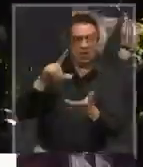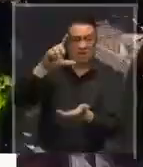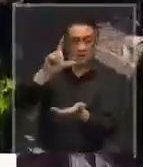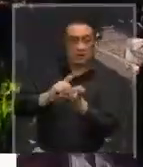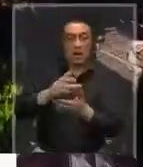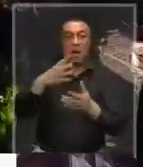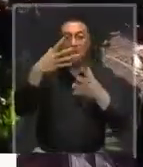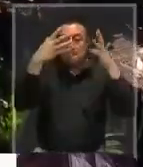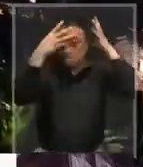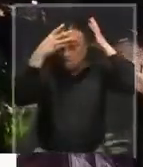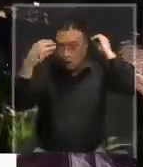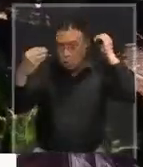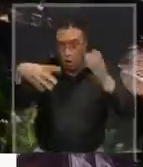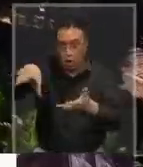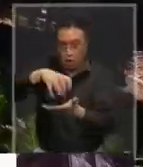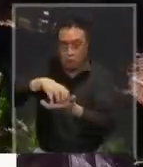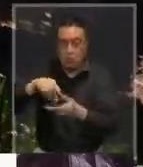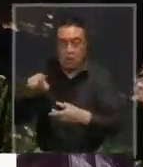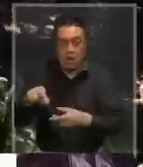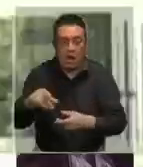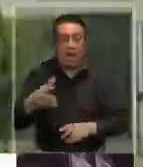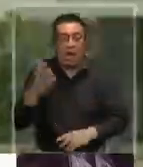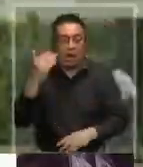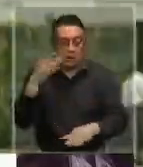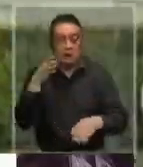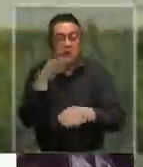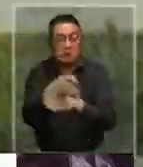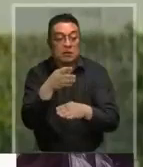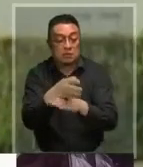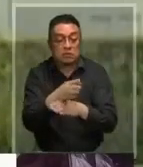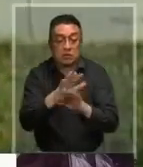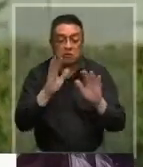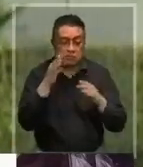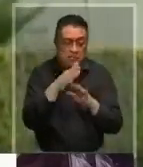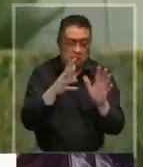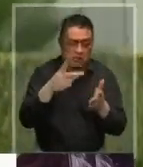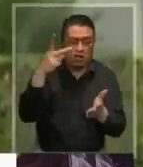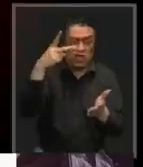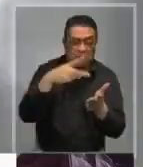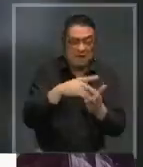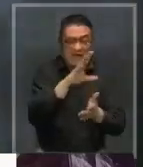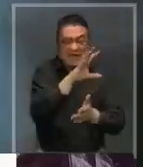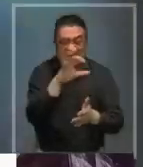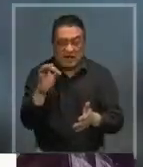macul en sus mejores tiempos los feligreses eran cerca de